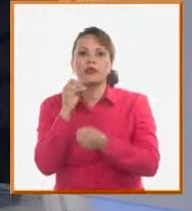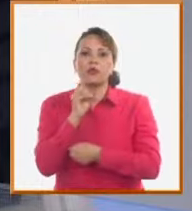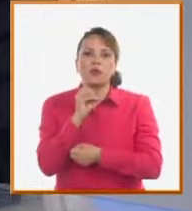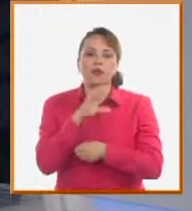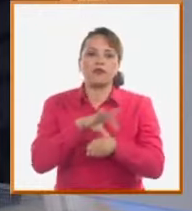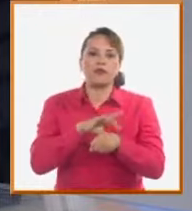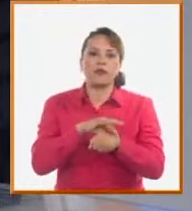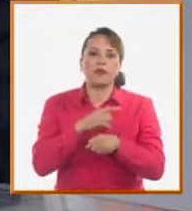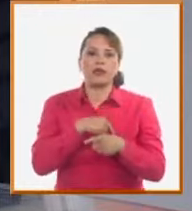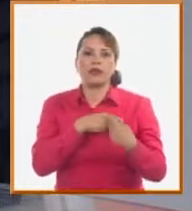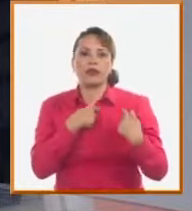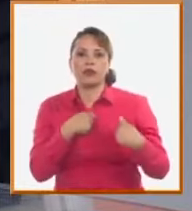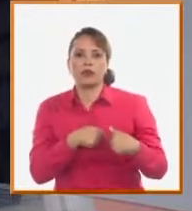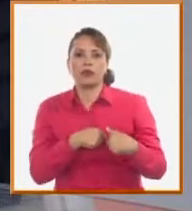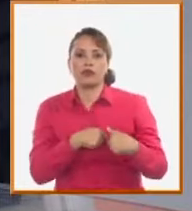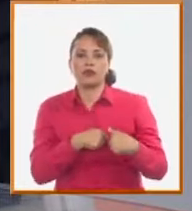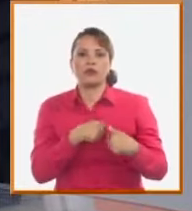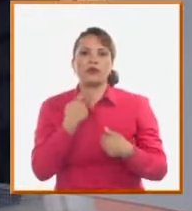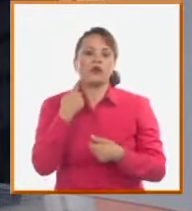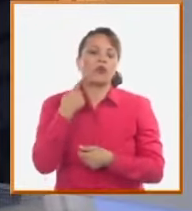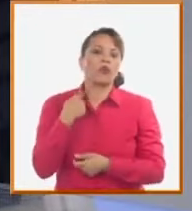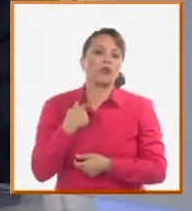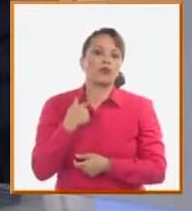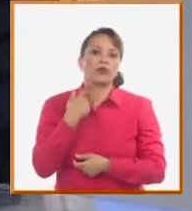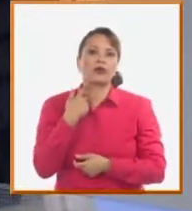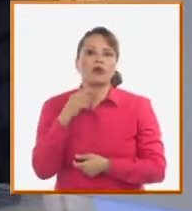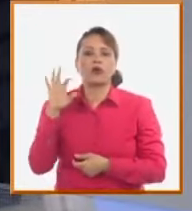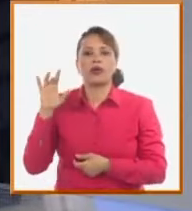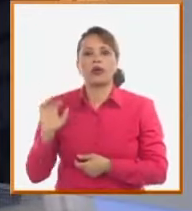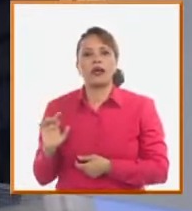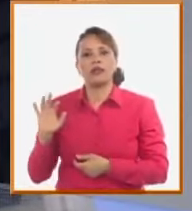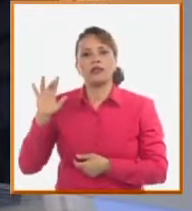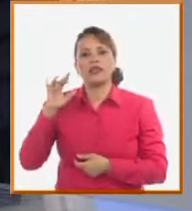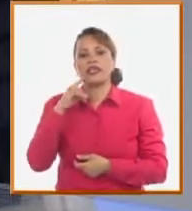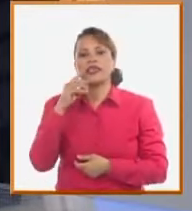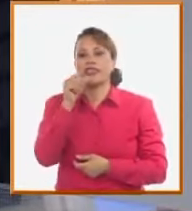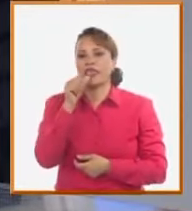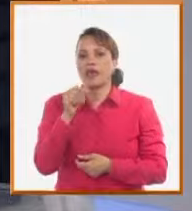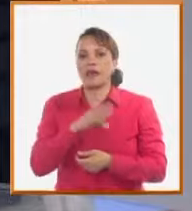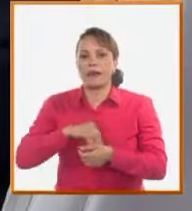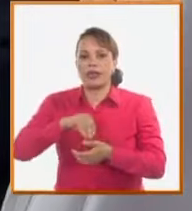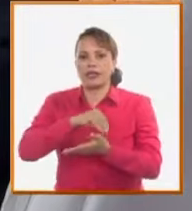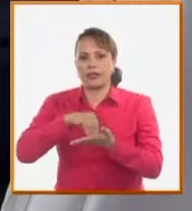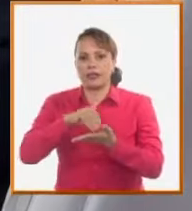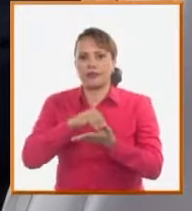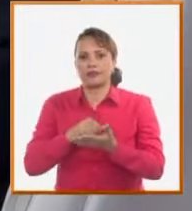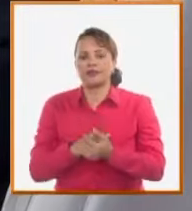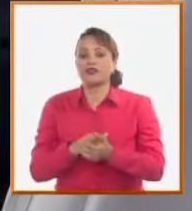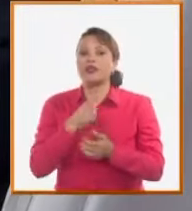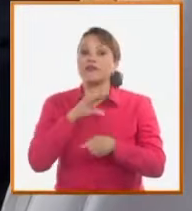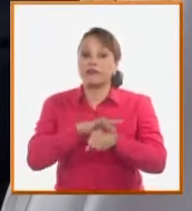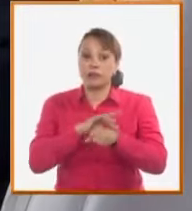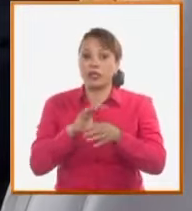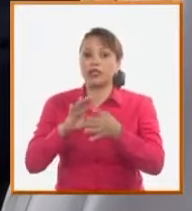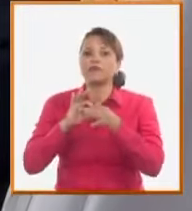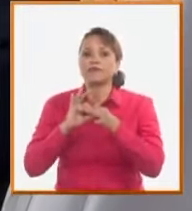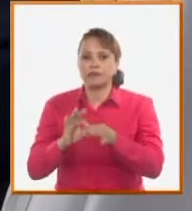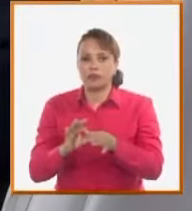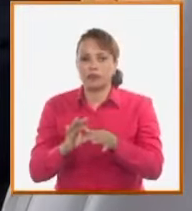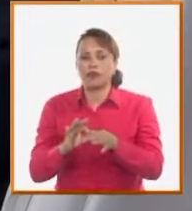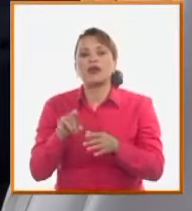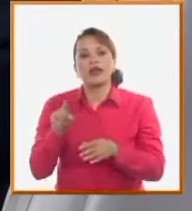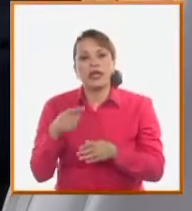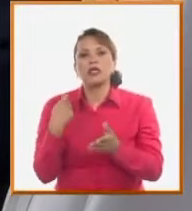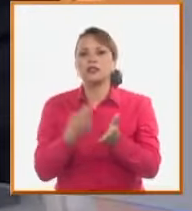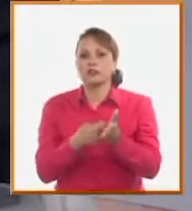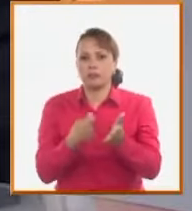enfermedades cardiovasculares, vasculares encefálicas, cáncer y diabetes. ¿Enfermedades crónicas? Crónicas. Esas enfermedades están